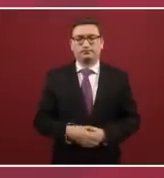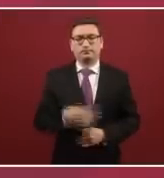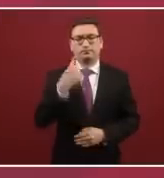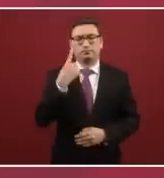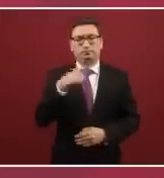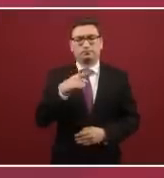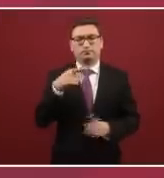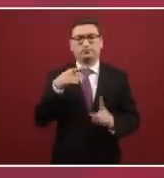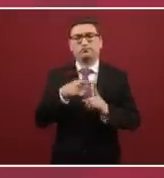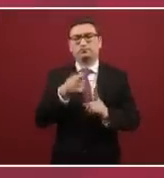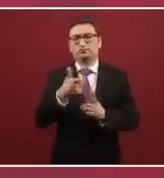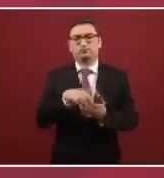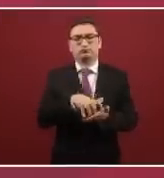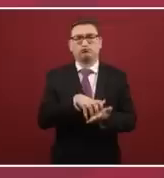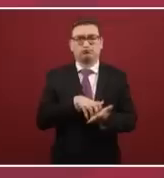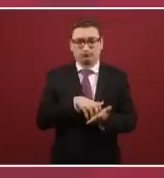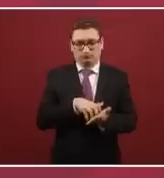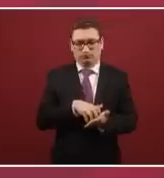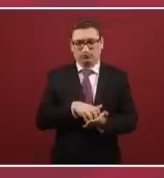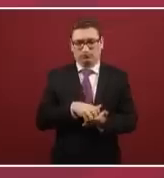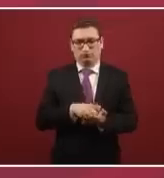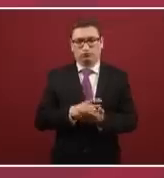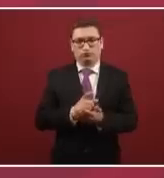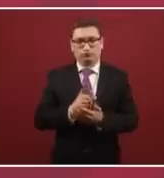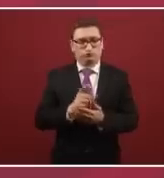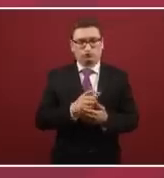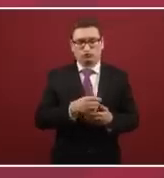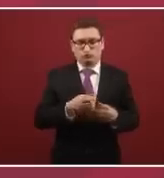ahorrar en gastos de operación.